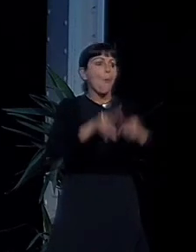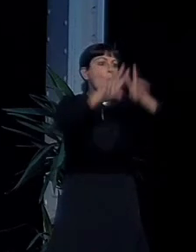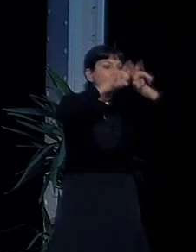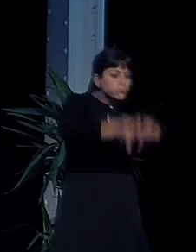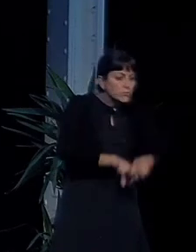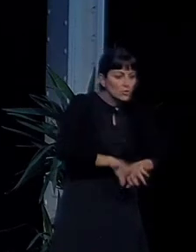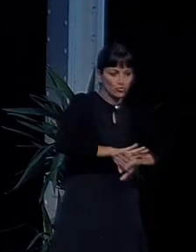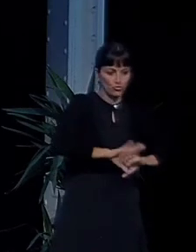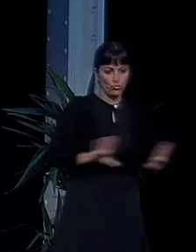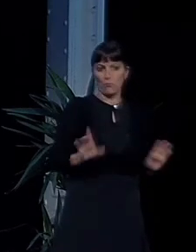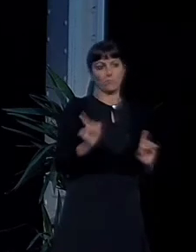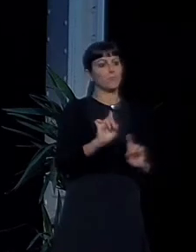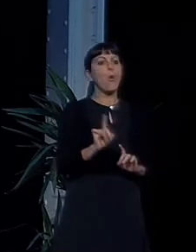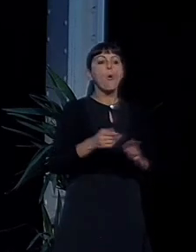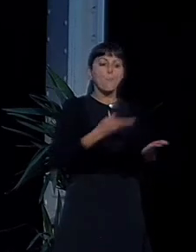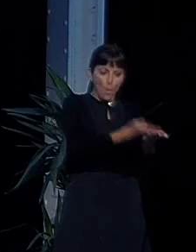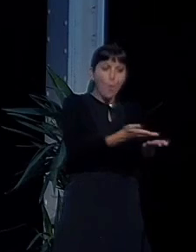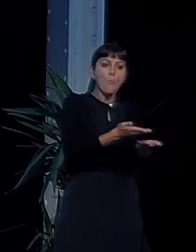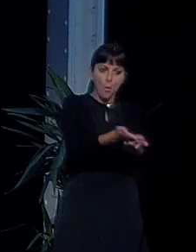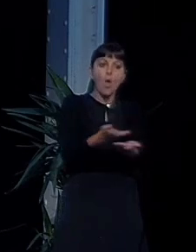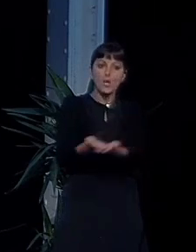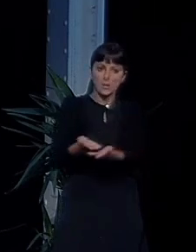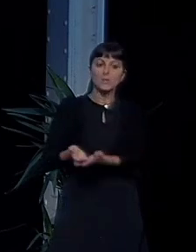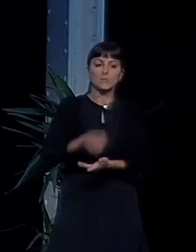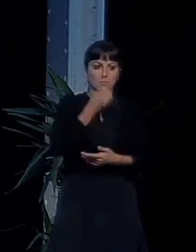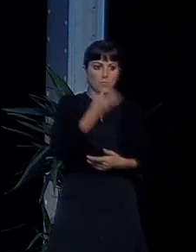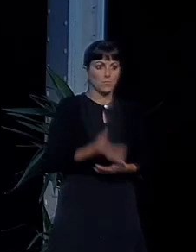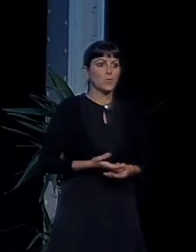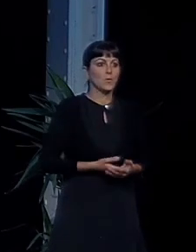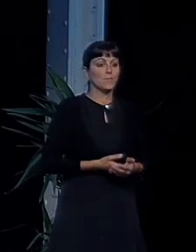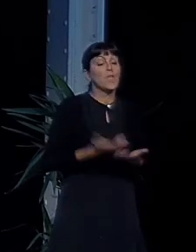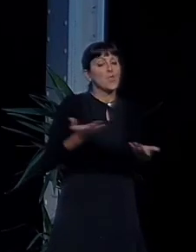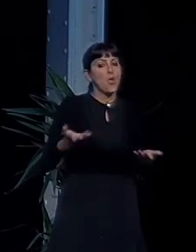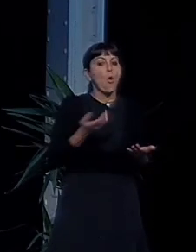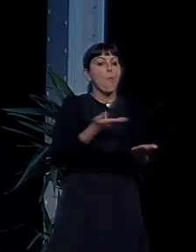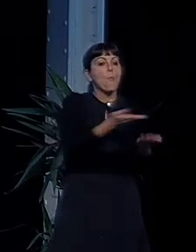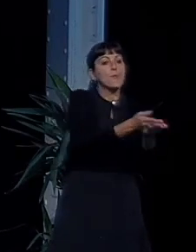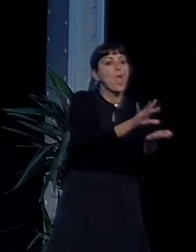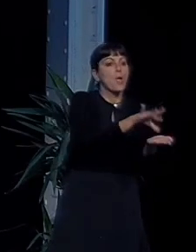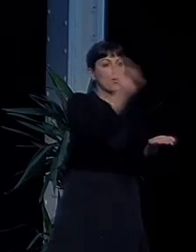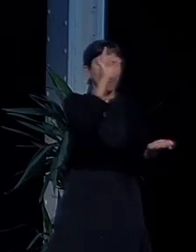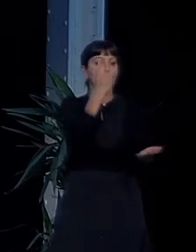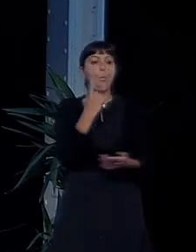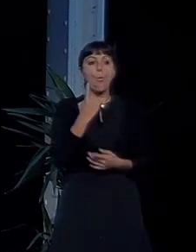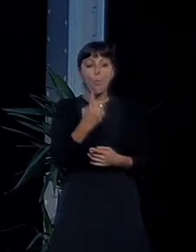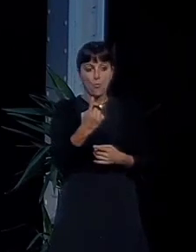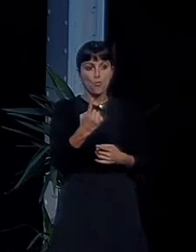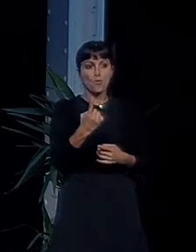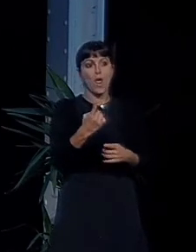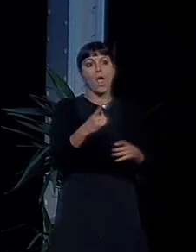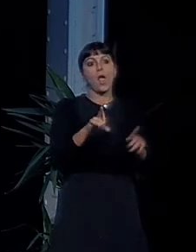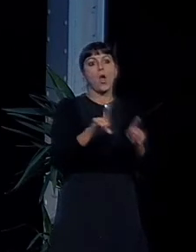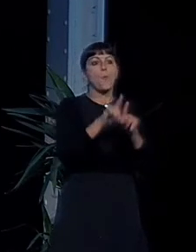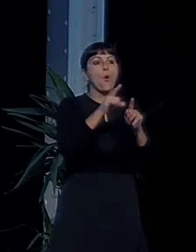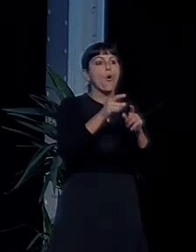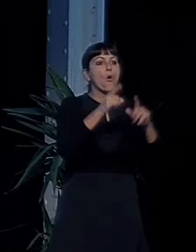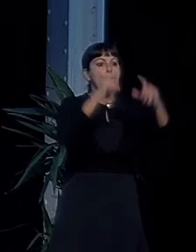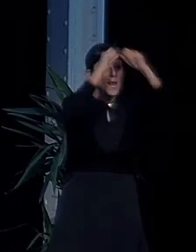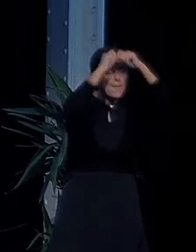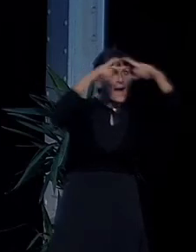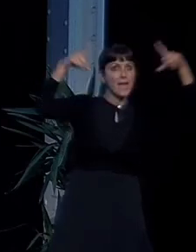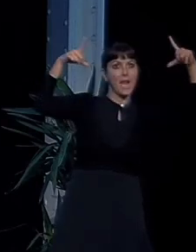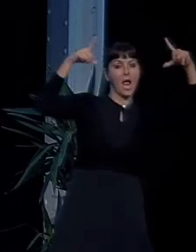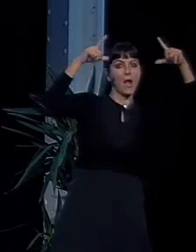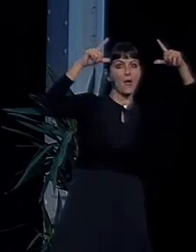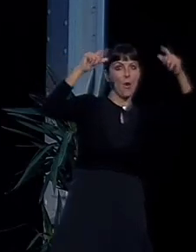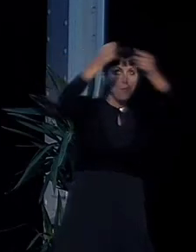también haces una serie de propuestas. Y recogiendo una de las propuestas, que es este generar contraimaginario, ¿no? Es un